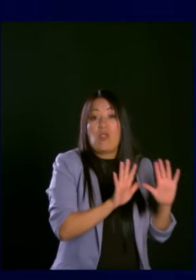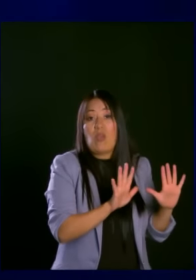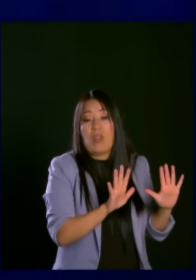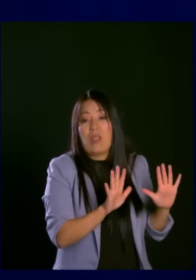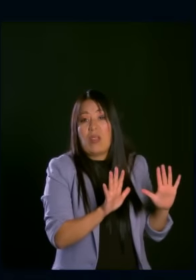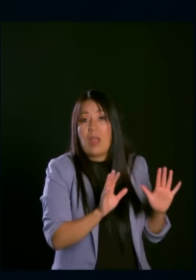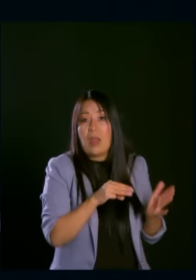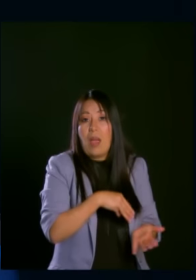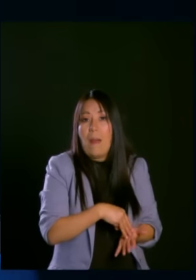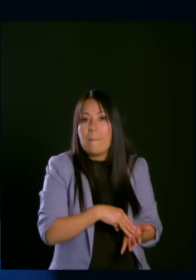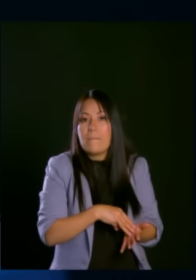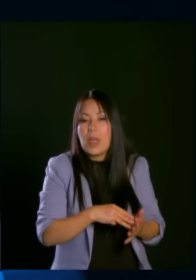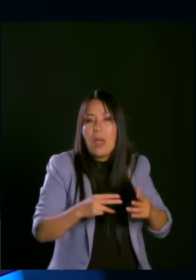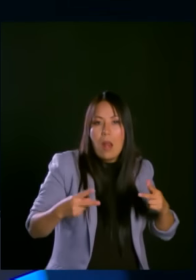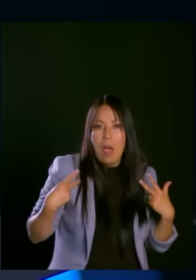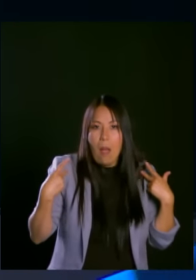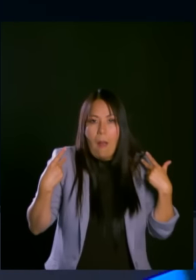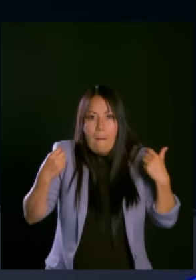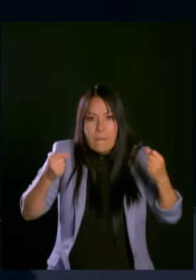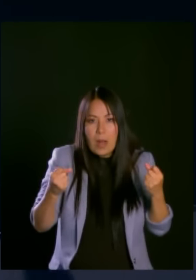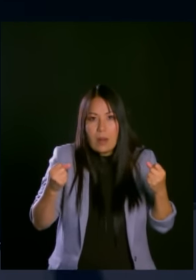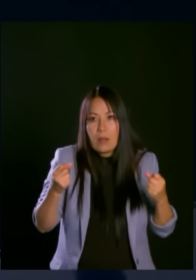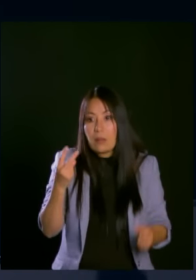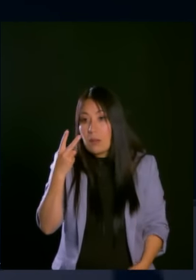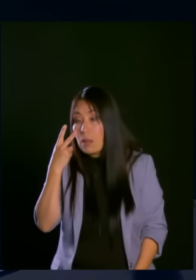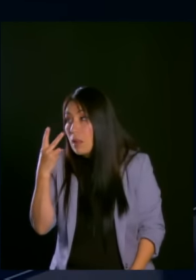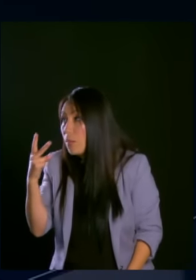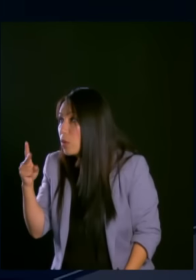¿qué clase de 10,000 soldados tenés?